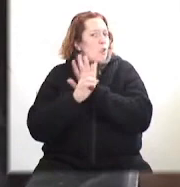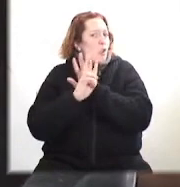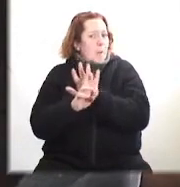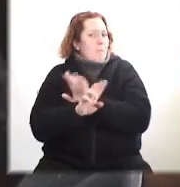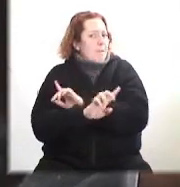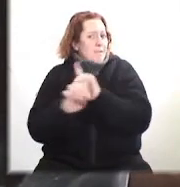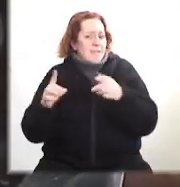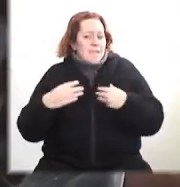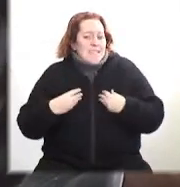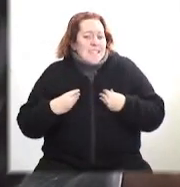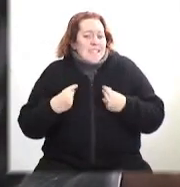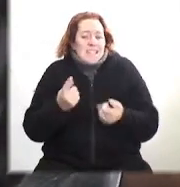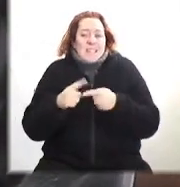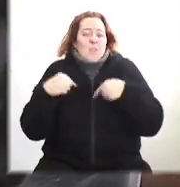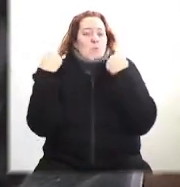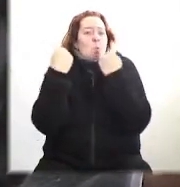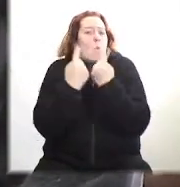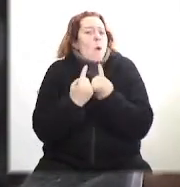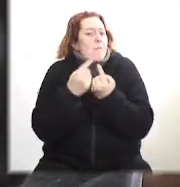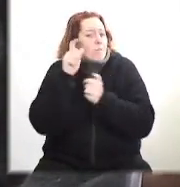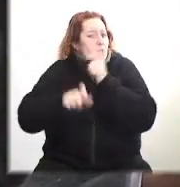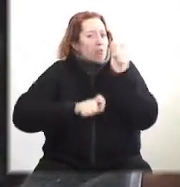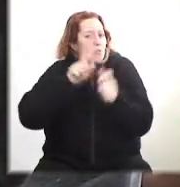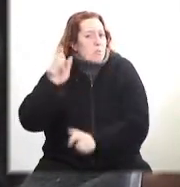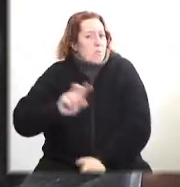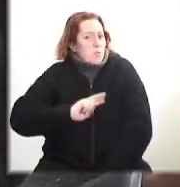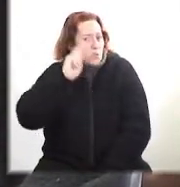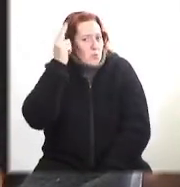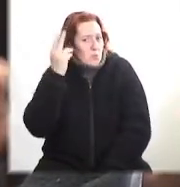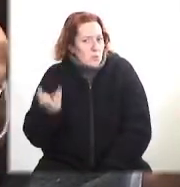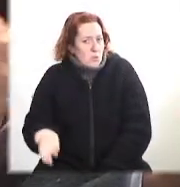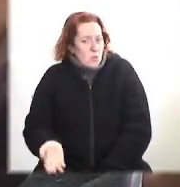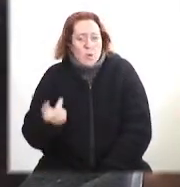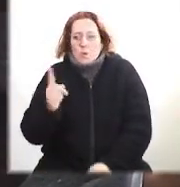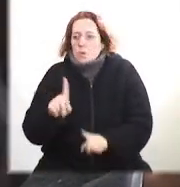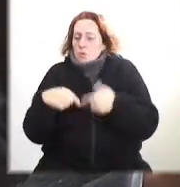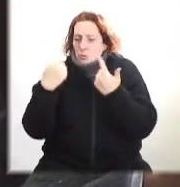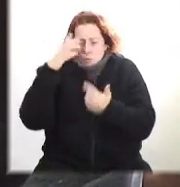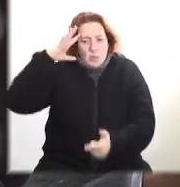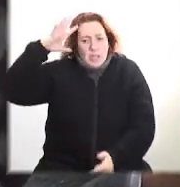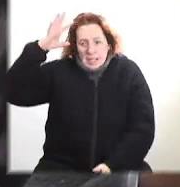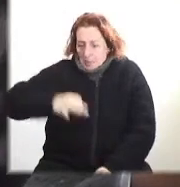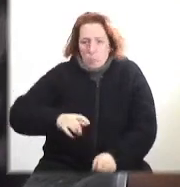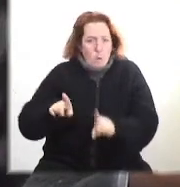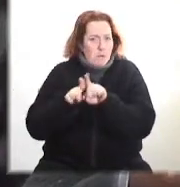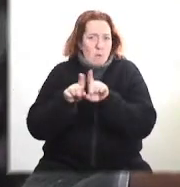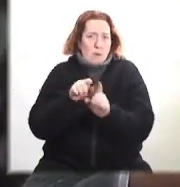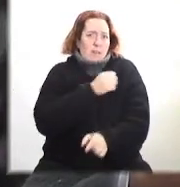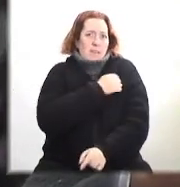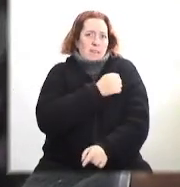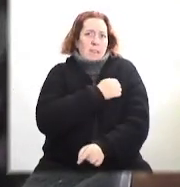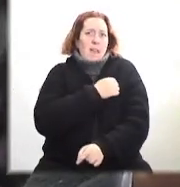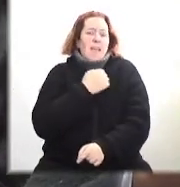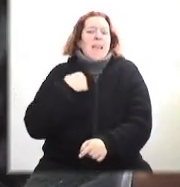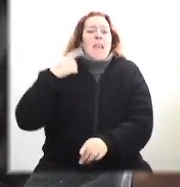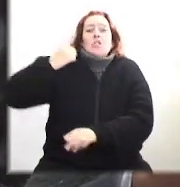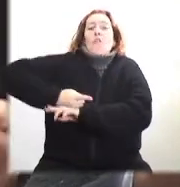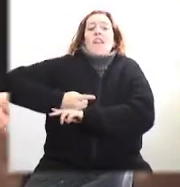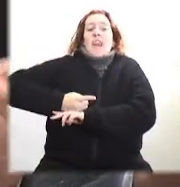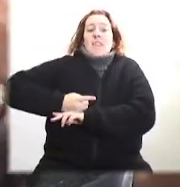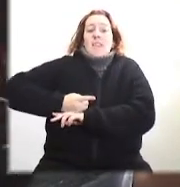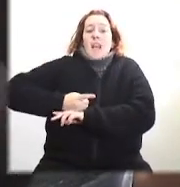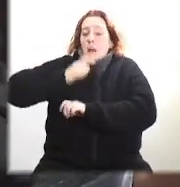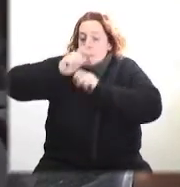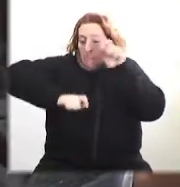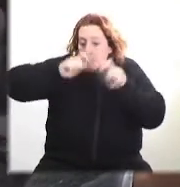representan el sentir de nuestro pueblo. Nosotros creemos como Artigas en la soberanía particular de los pueblos, y la